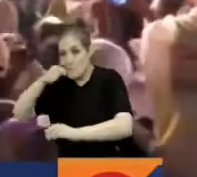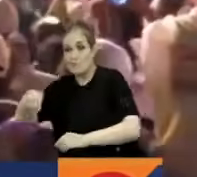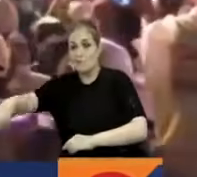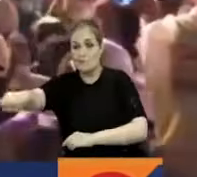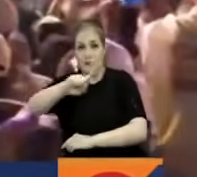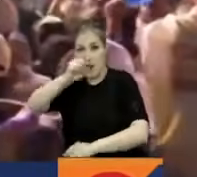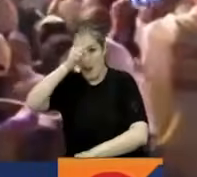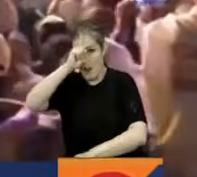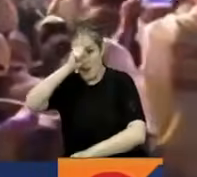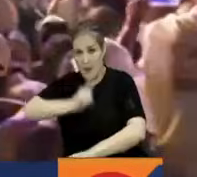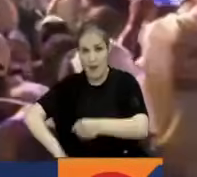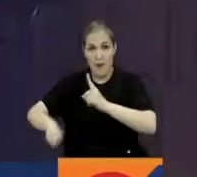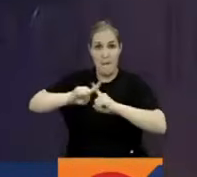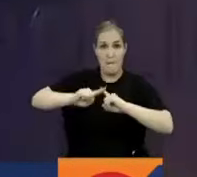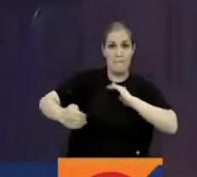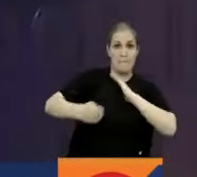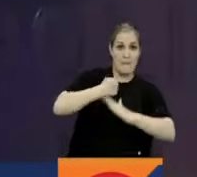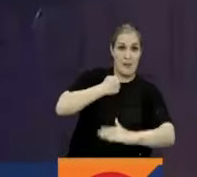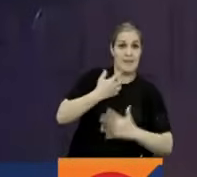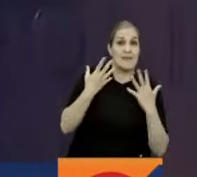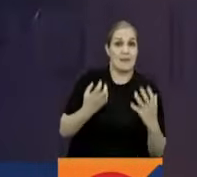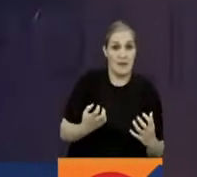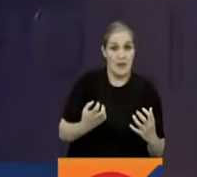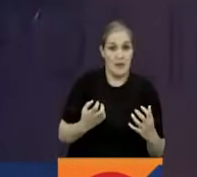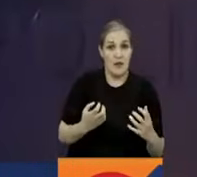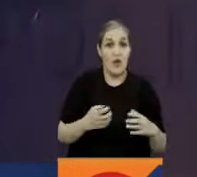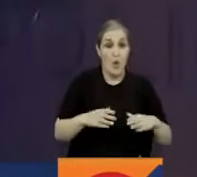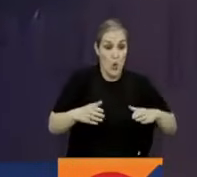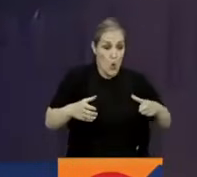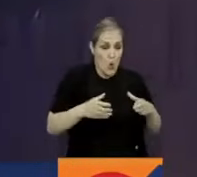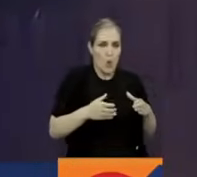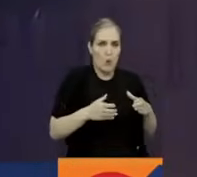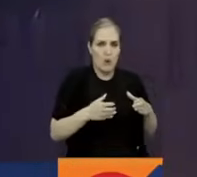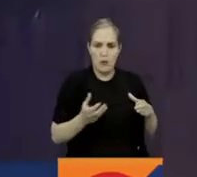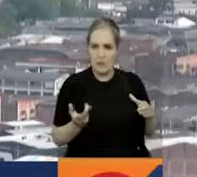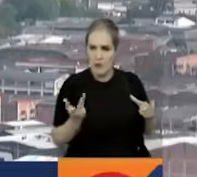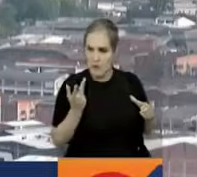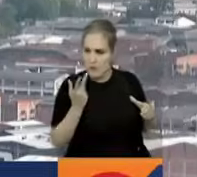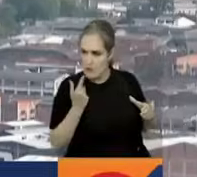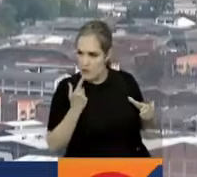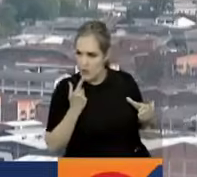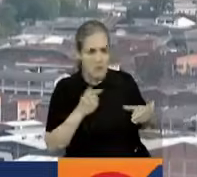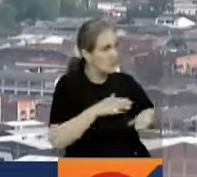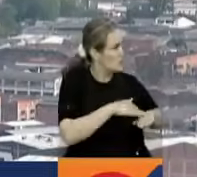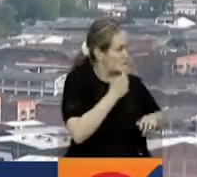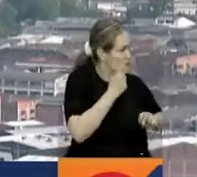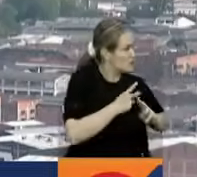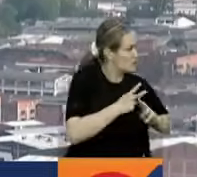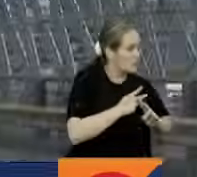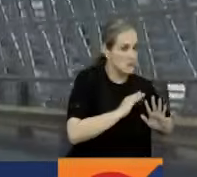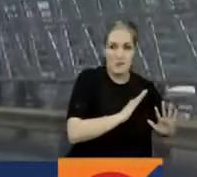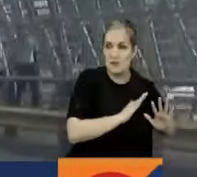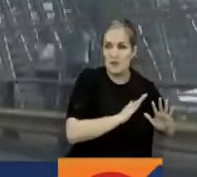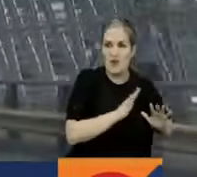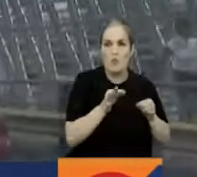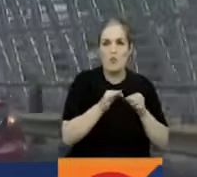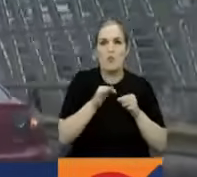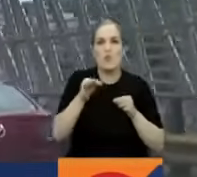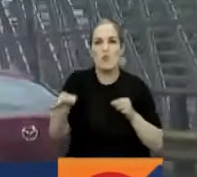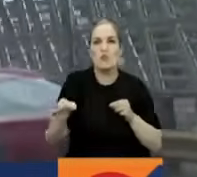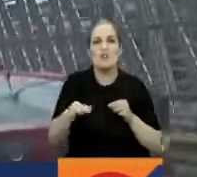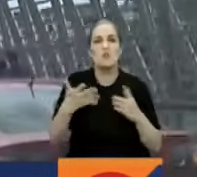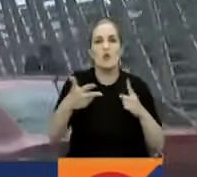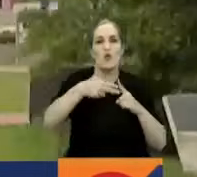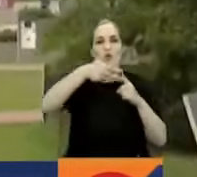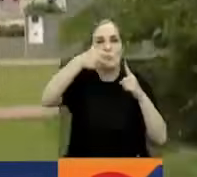La seguridad del entonces candidato tuvo acceso a detalles del atentado. Sería en el municipio de Dos